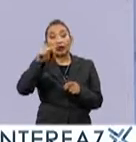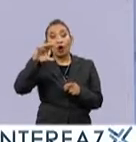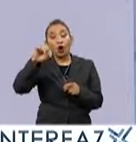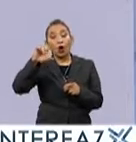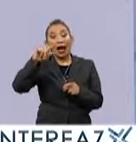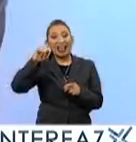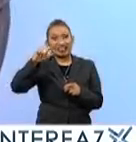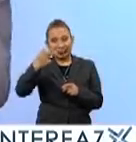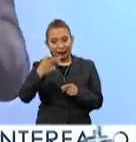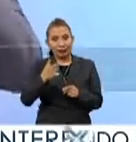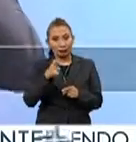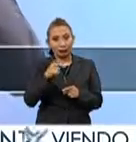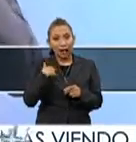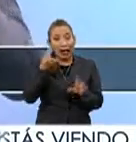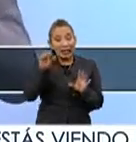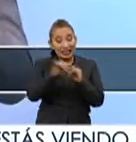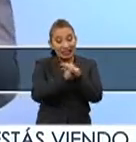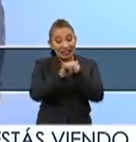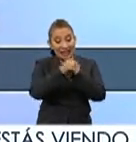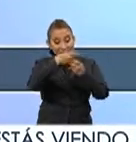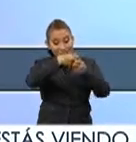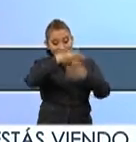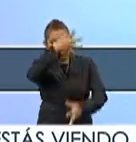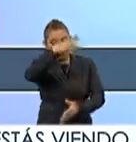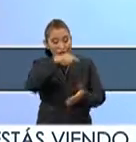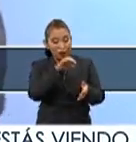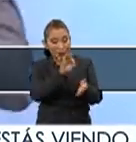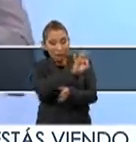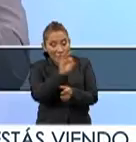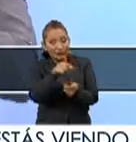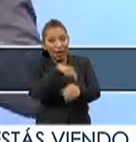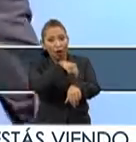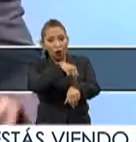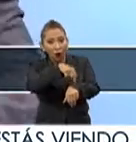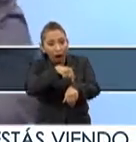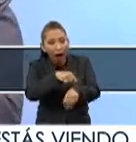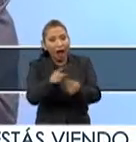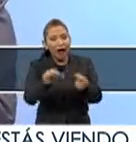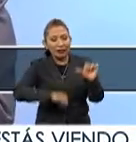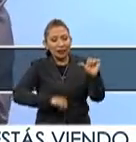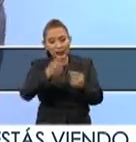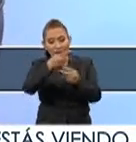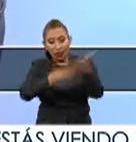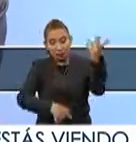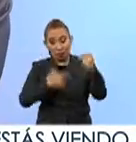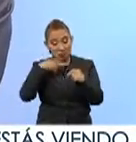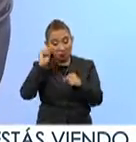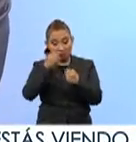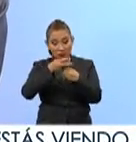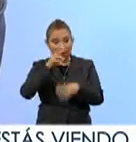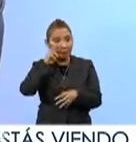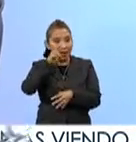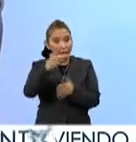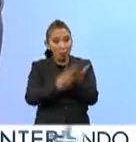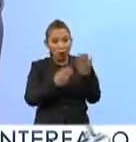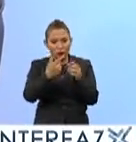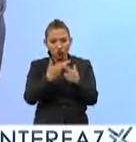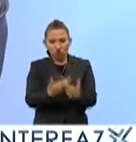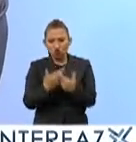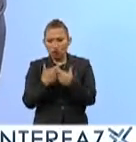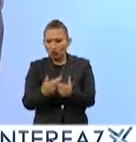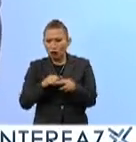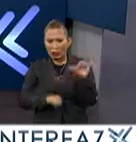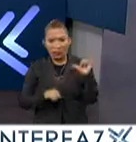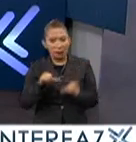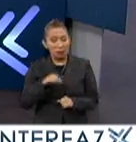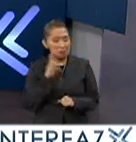indígenas. Dinos la página de internet para que ahí puedan ver horarios, fechas, todas estas agrupaciones, porque hay, en verdad, estoy viendo aquí el programa, muchos